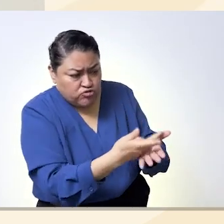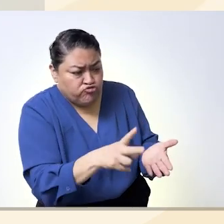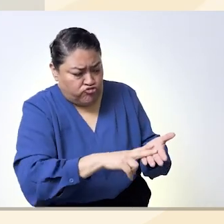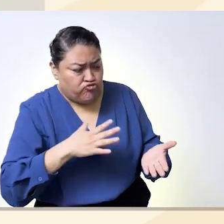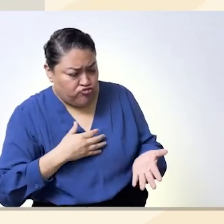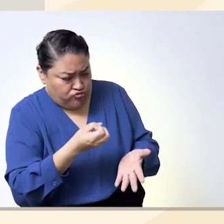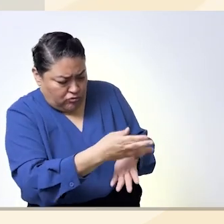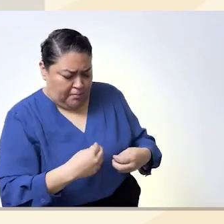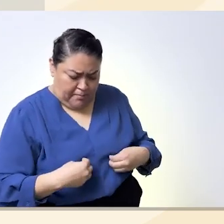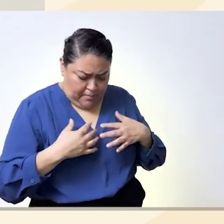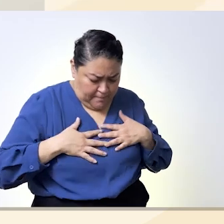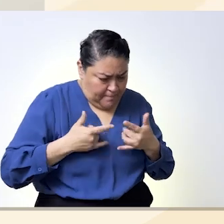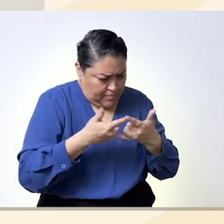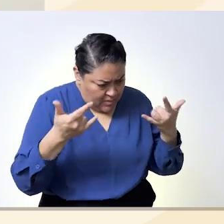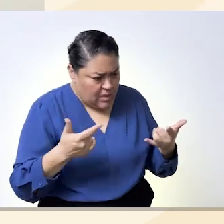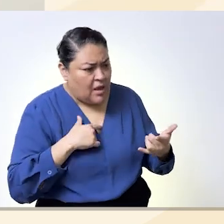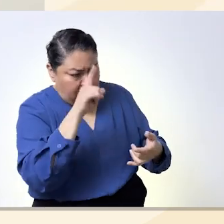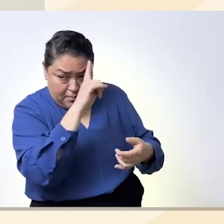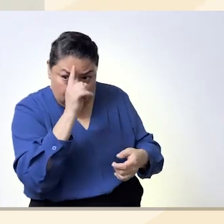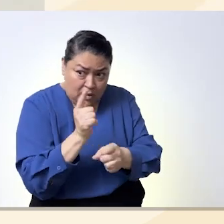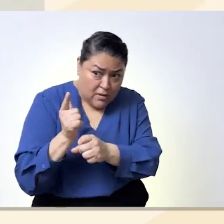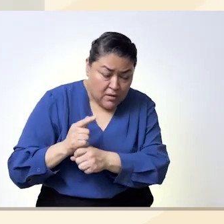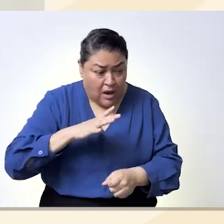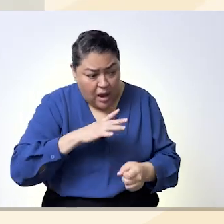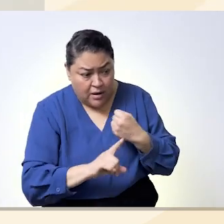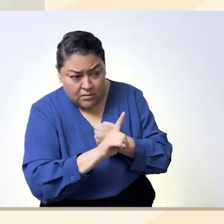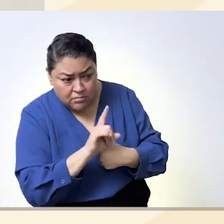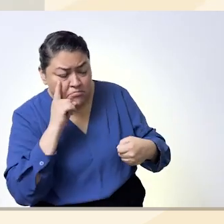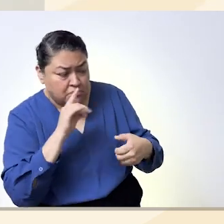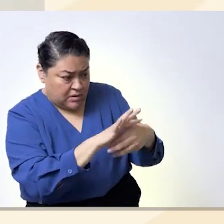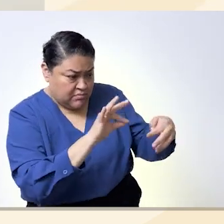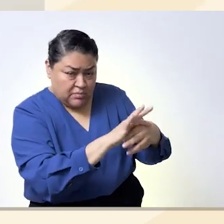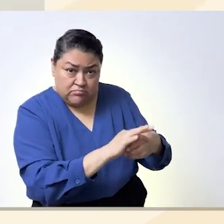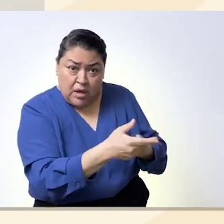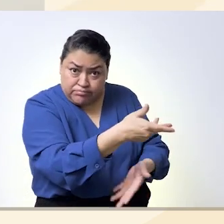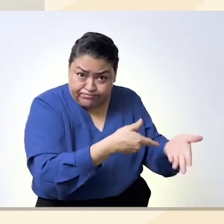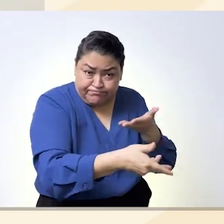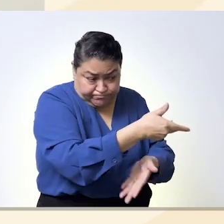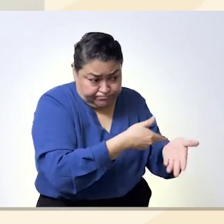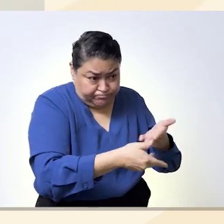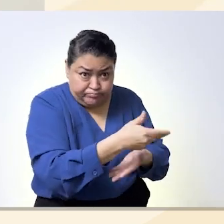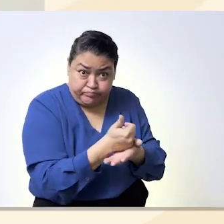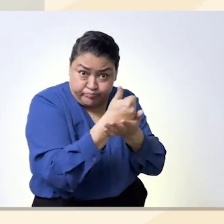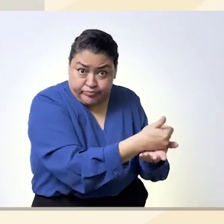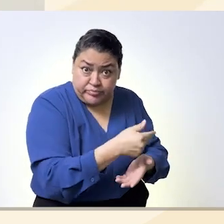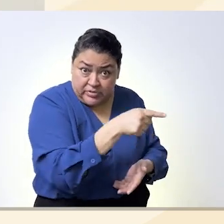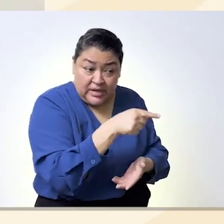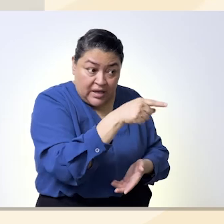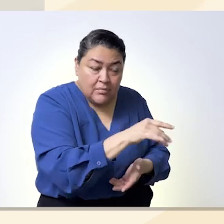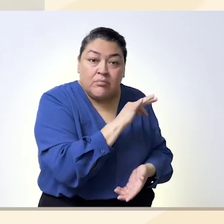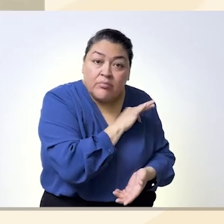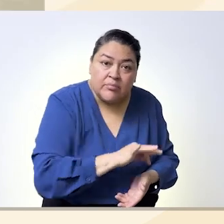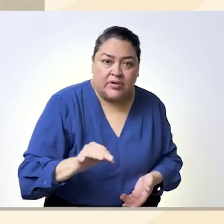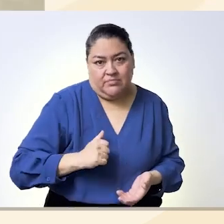que hemos encontrado, las soluciones que incluso nos hemos inventado para que las infancias